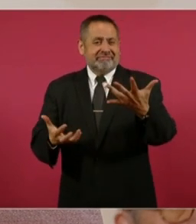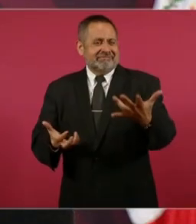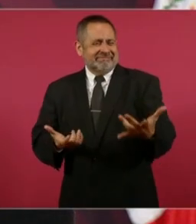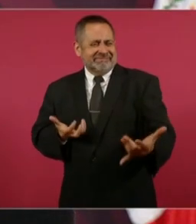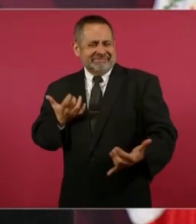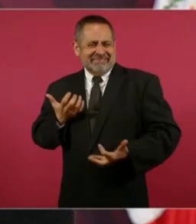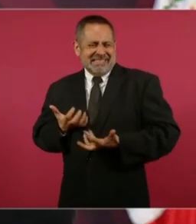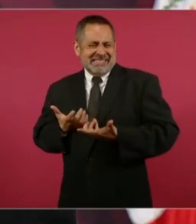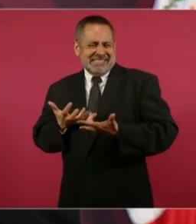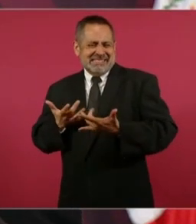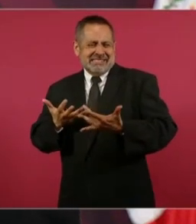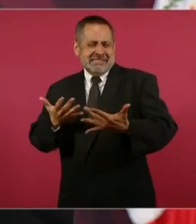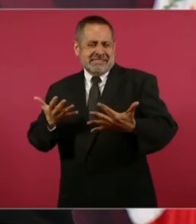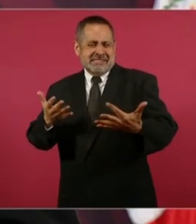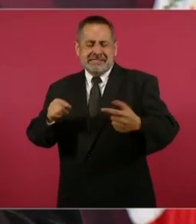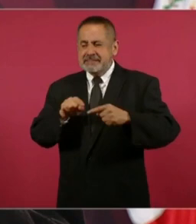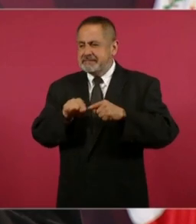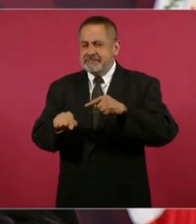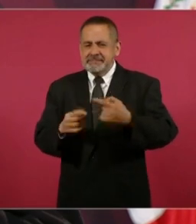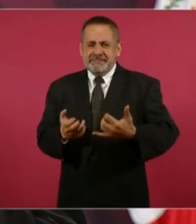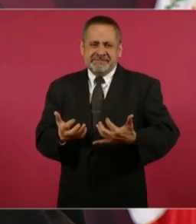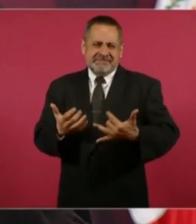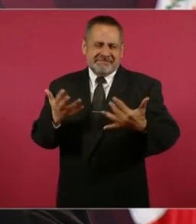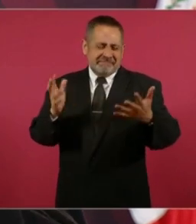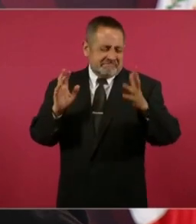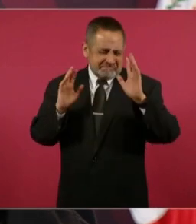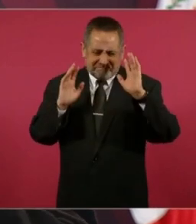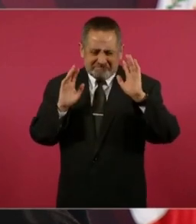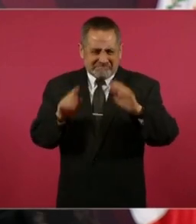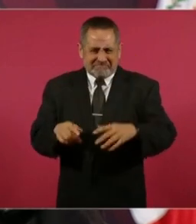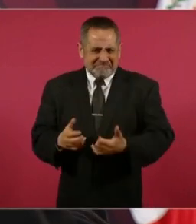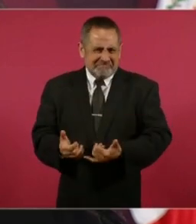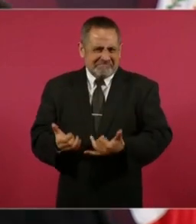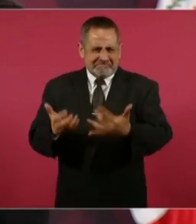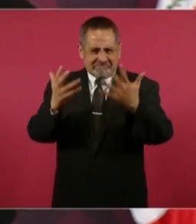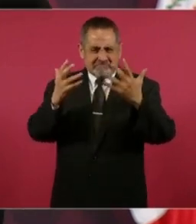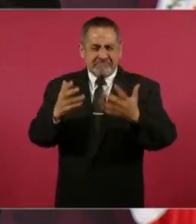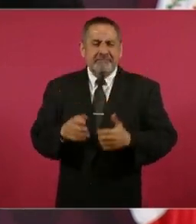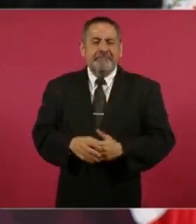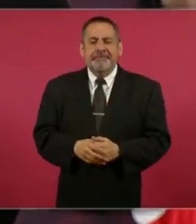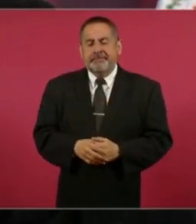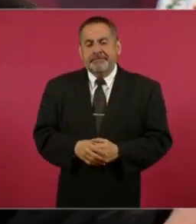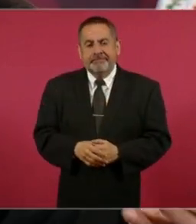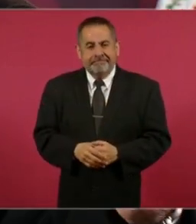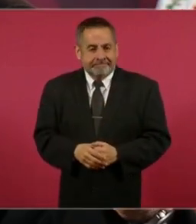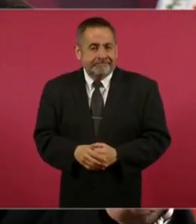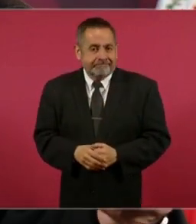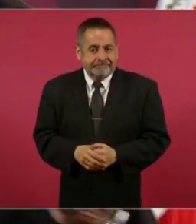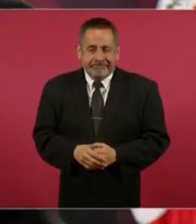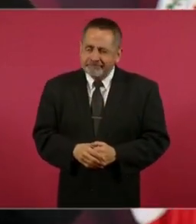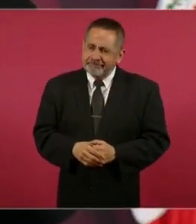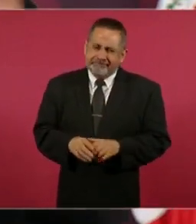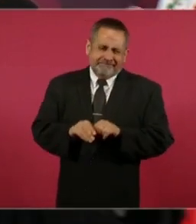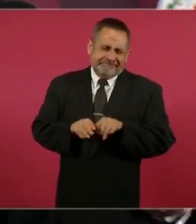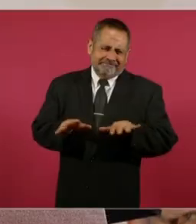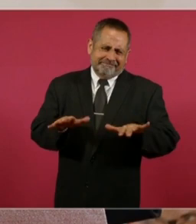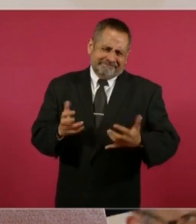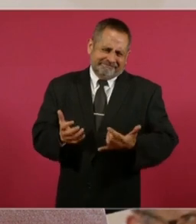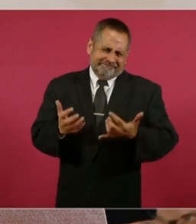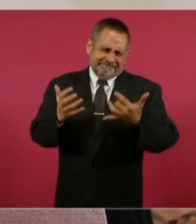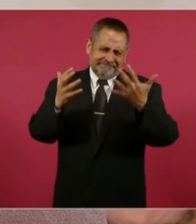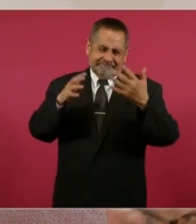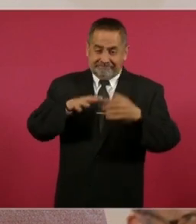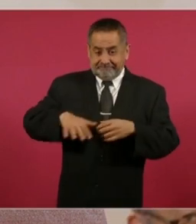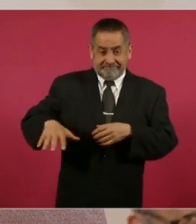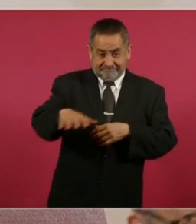ahí las chispas por lo que sea en